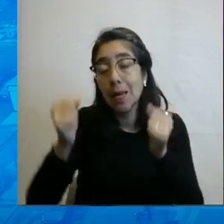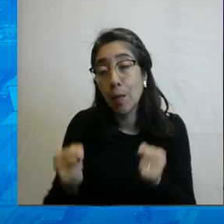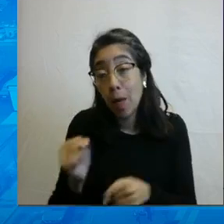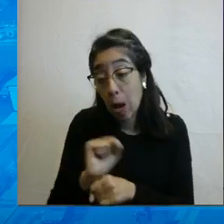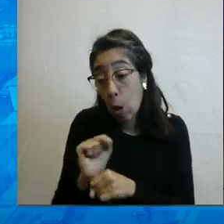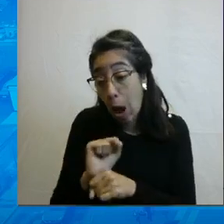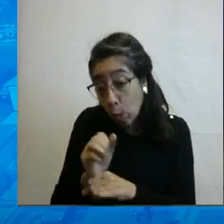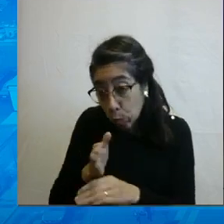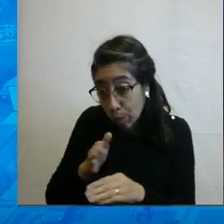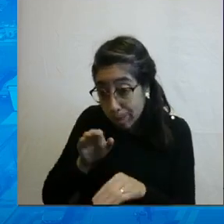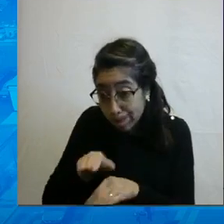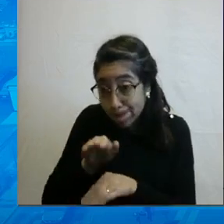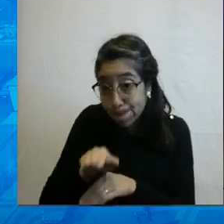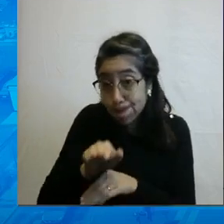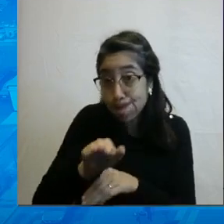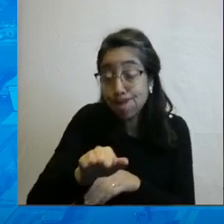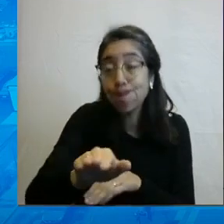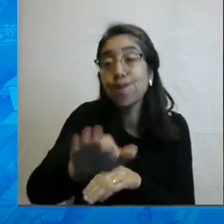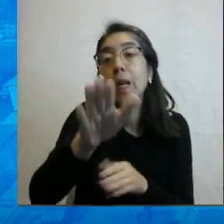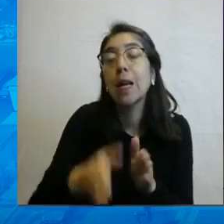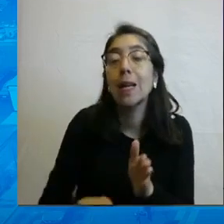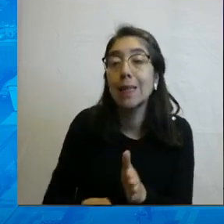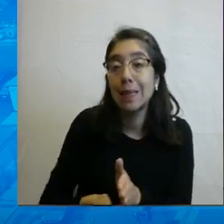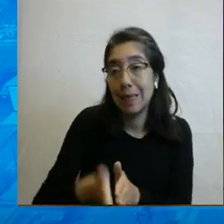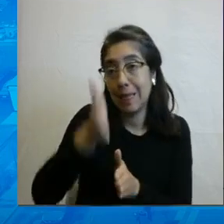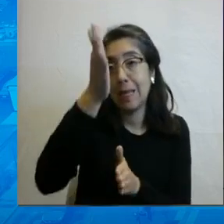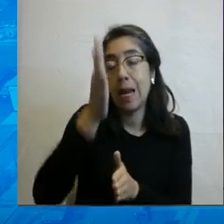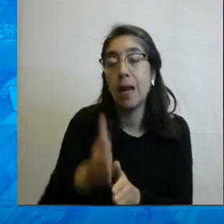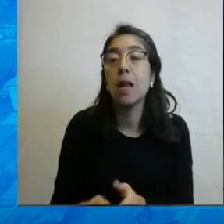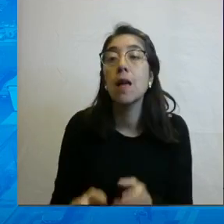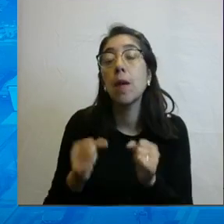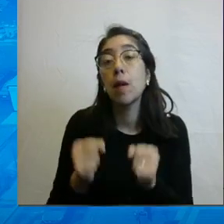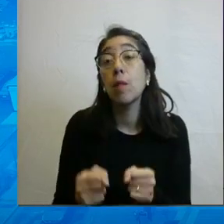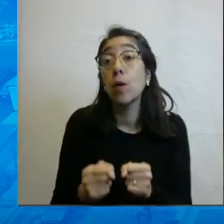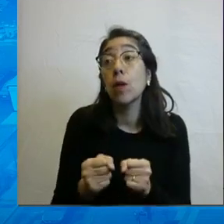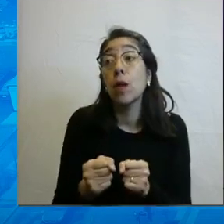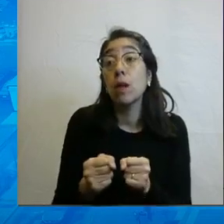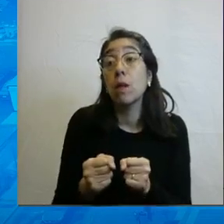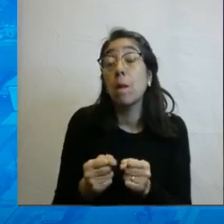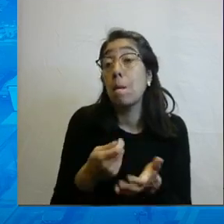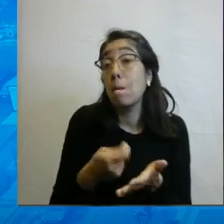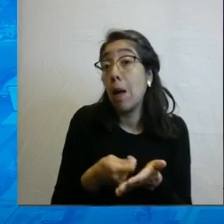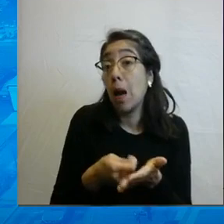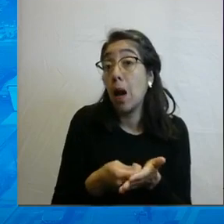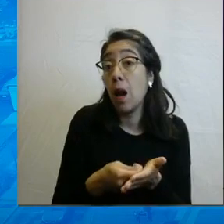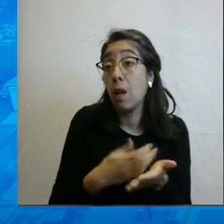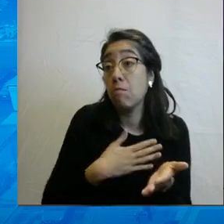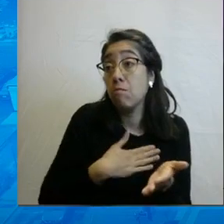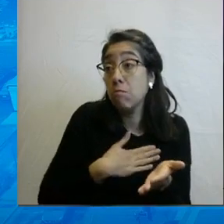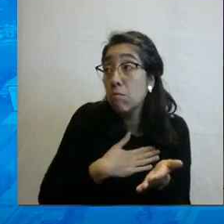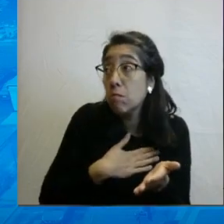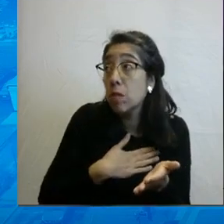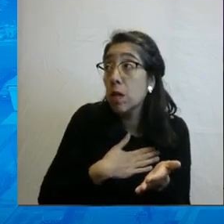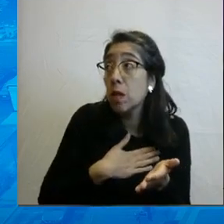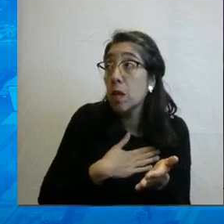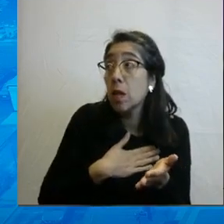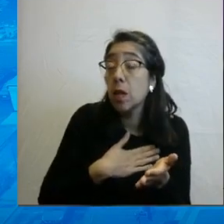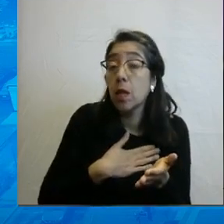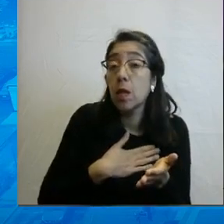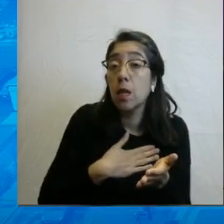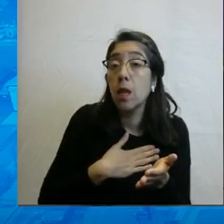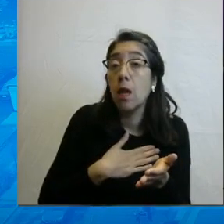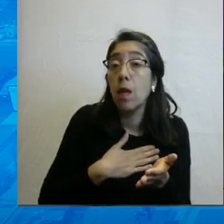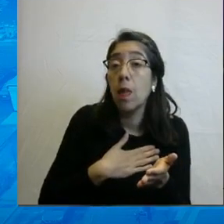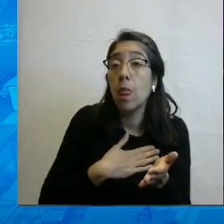comprar y tener para nosotros cubrir nuestras deudas, porque ese es el problema grave que nos tiene afectado,